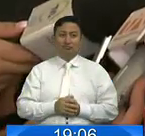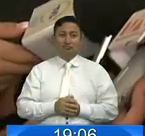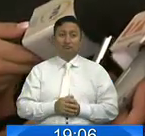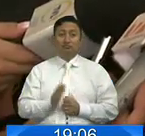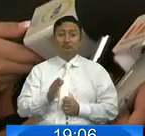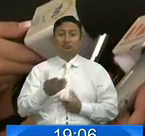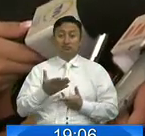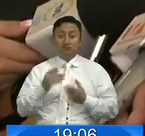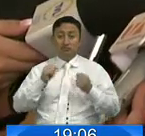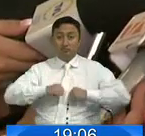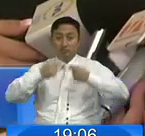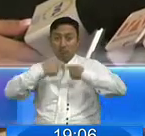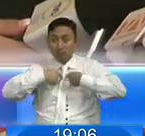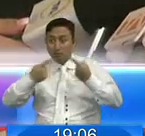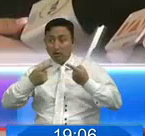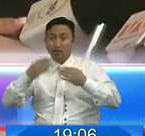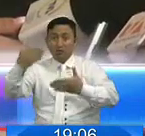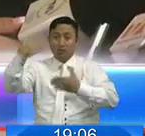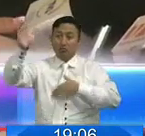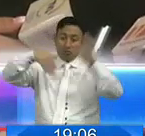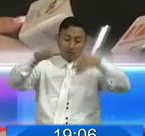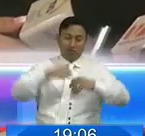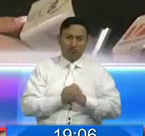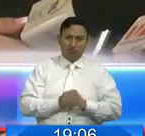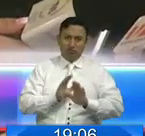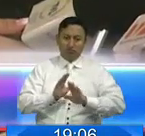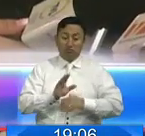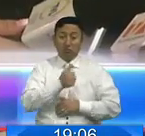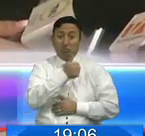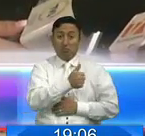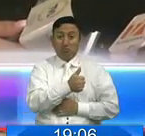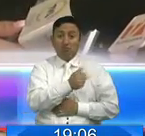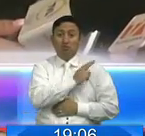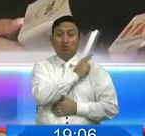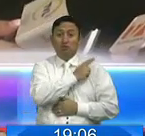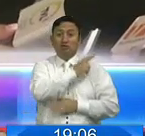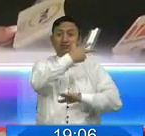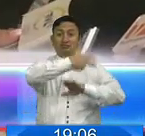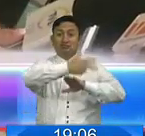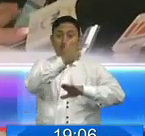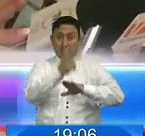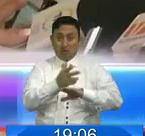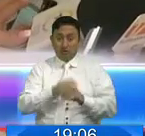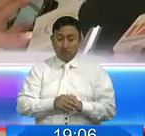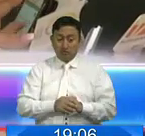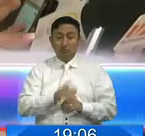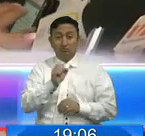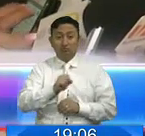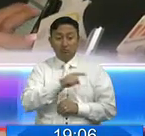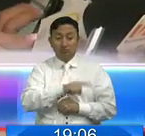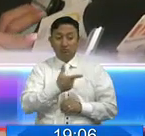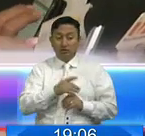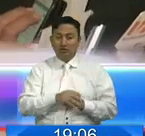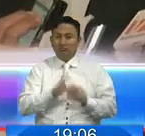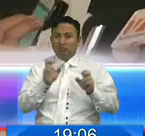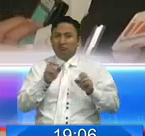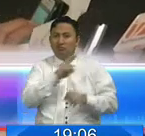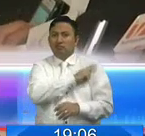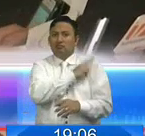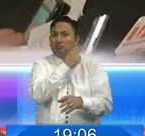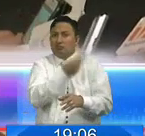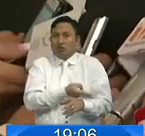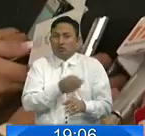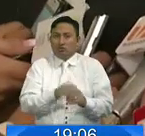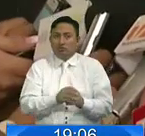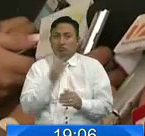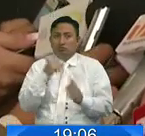acto de proselitismo político. En la misma Escuela Superior Politécnica de Chimborazo se hacen eventos de carácter religioso,